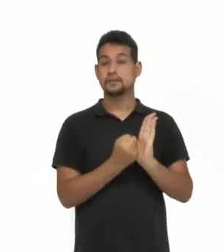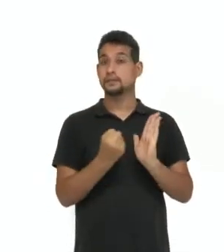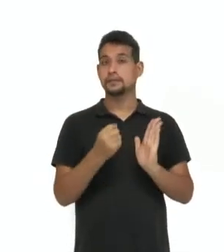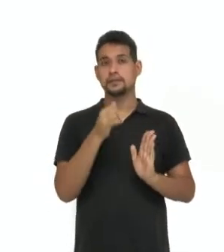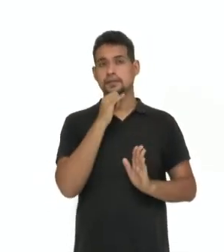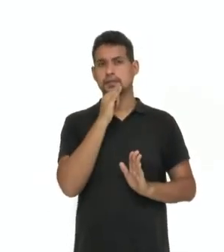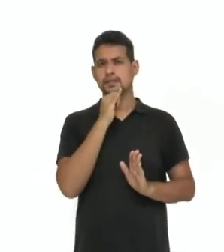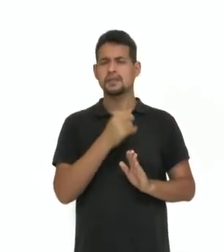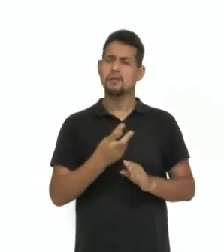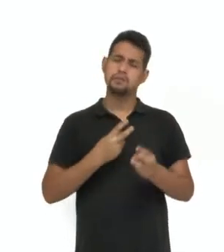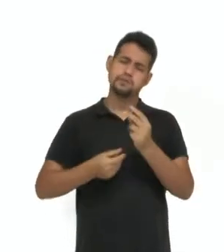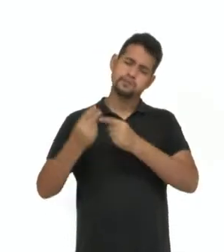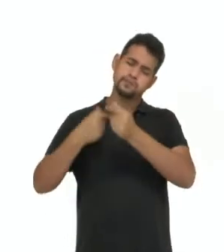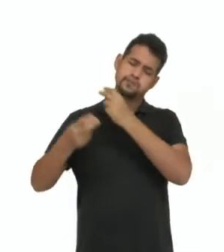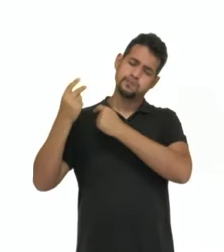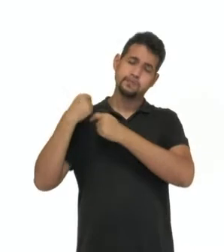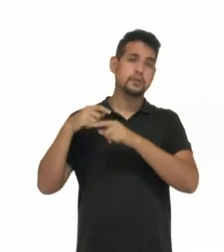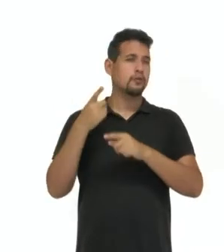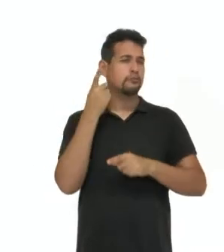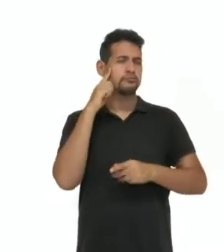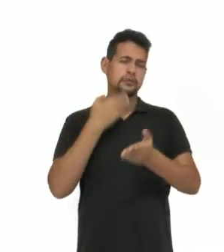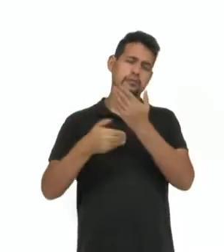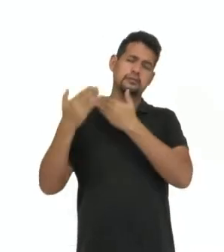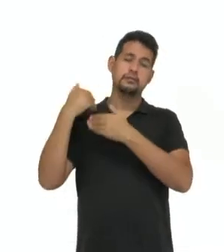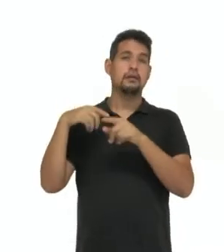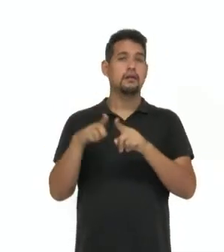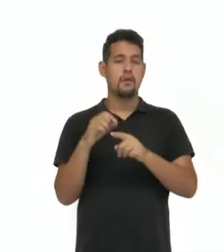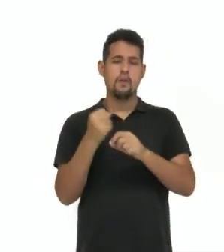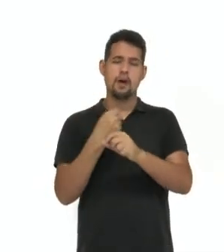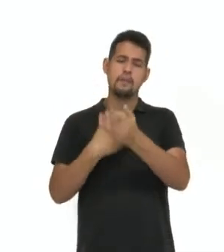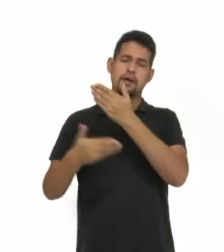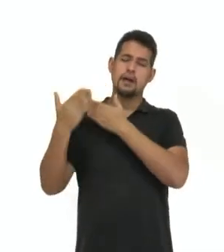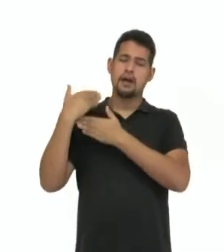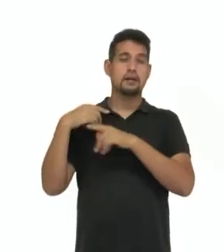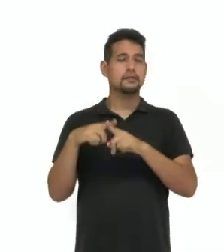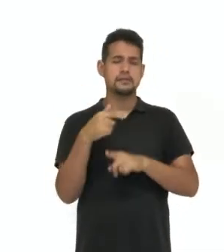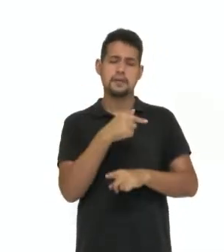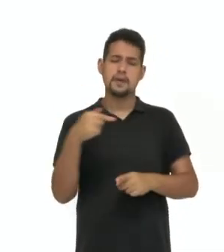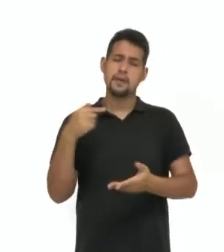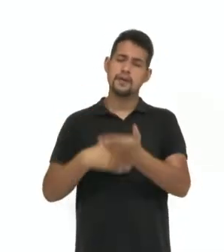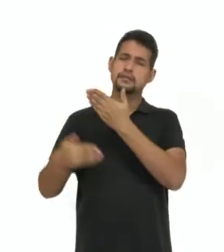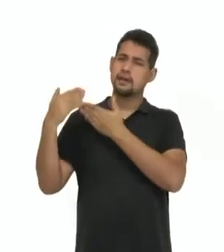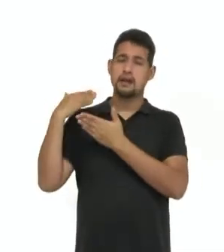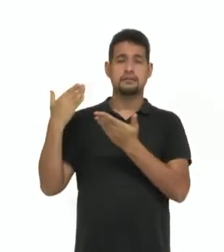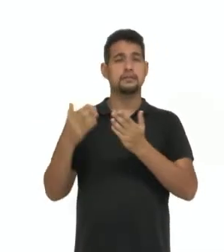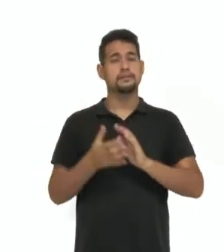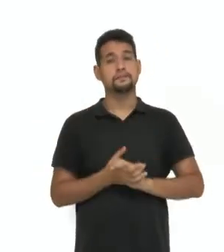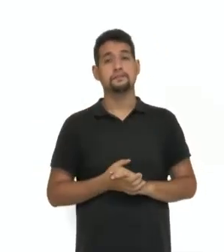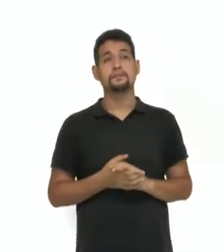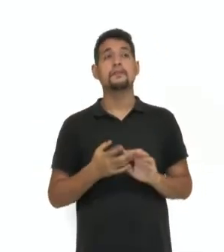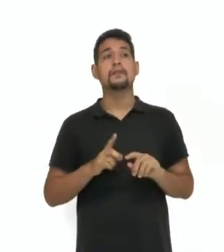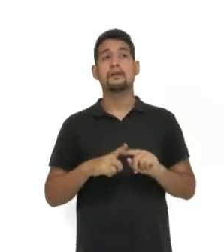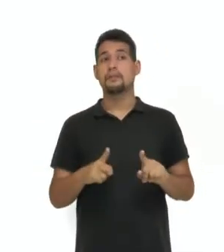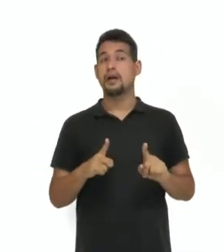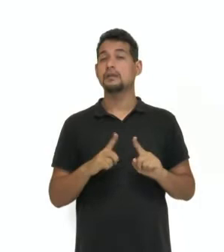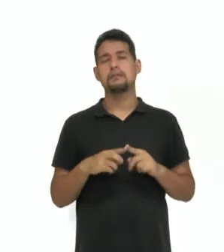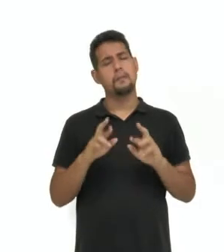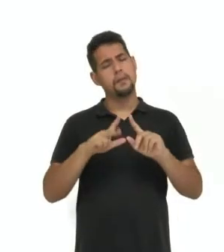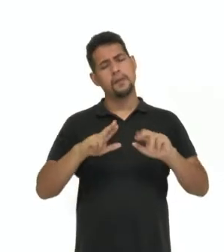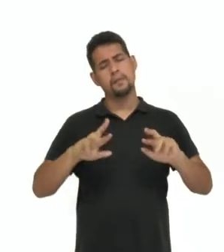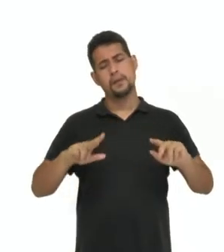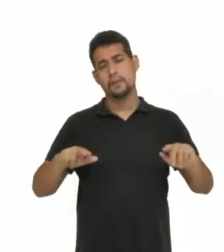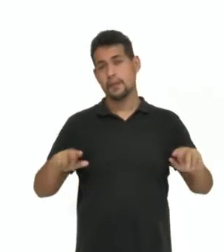como hace mucho tiempo, un día, el año pasado, la semana pasada, y etcétera,